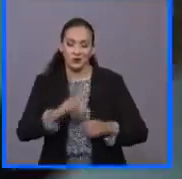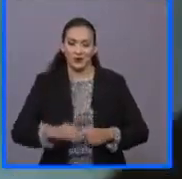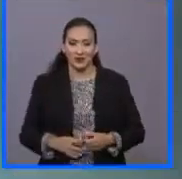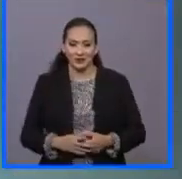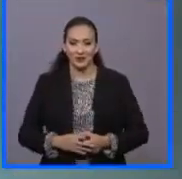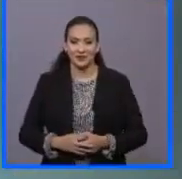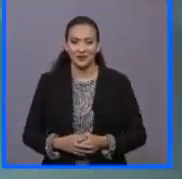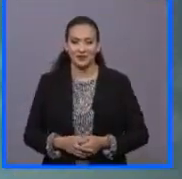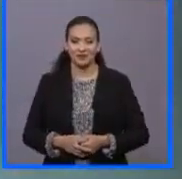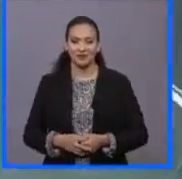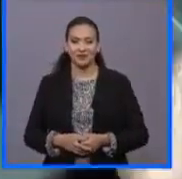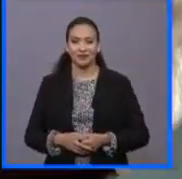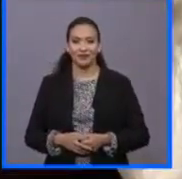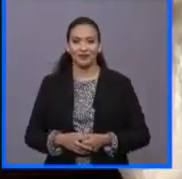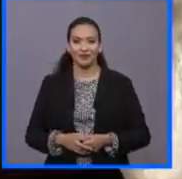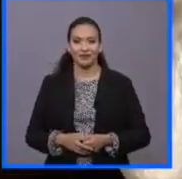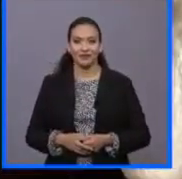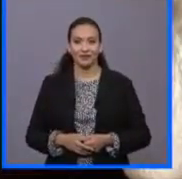materia.